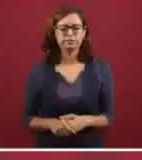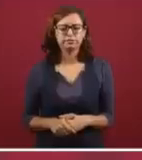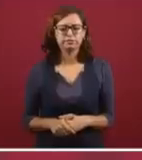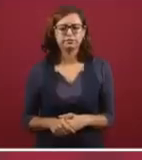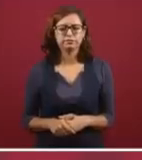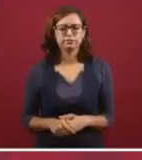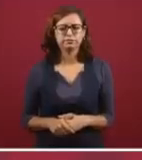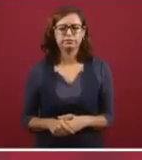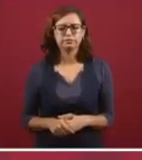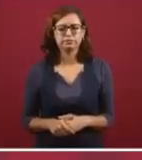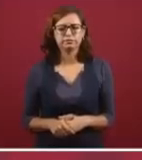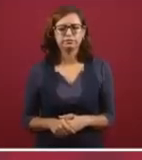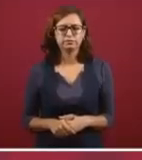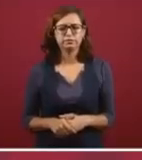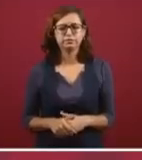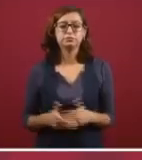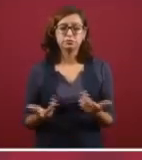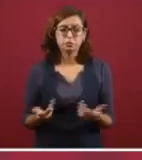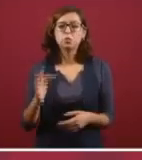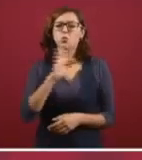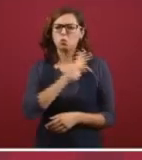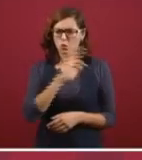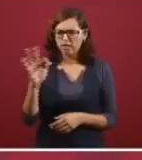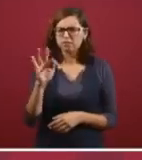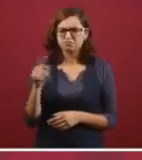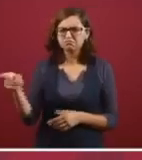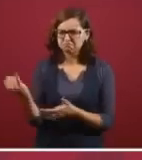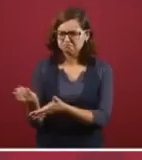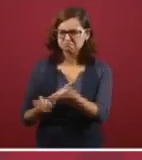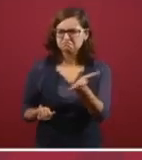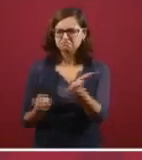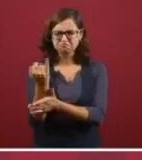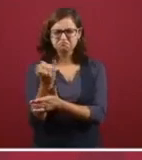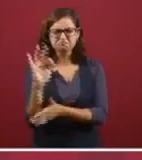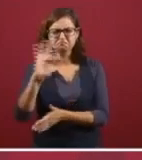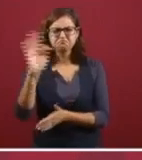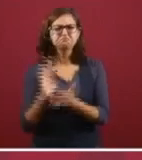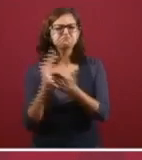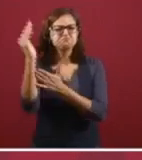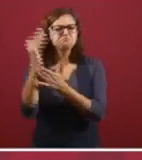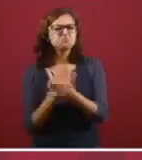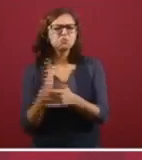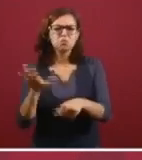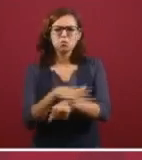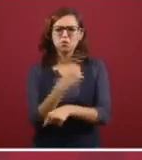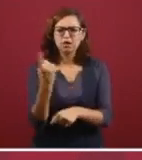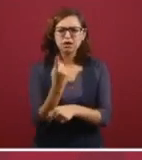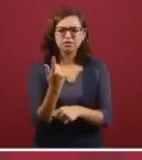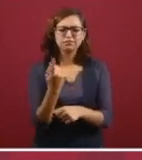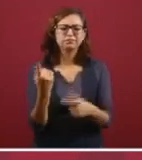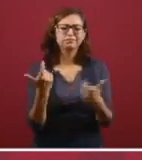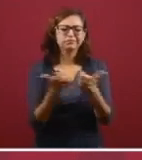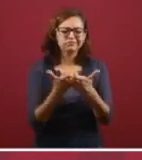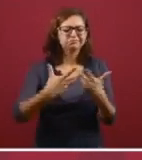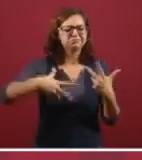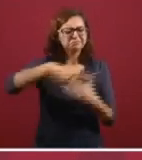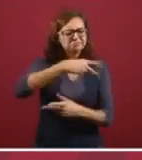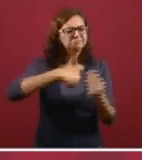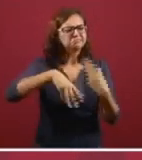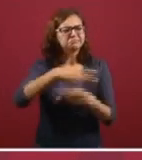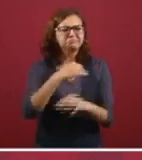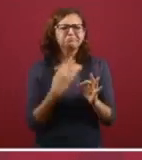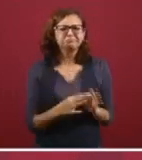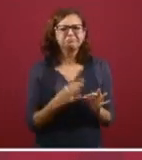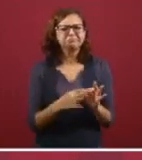hay estabilidad. Si bajan las tasas